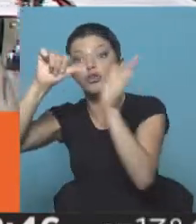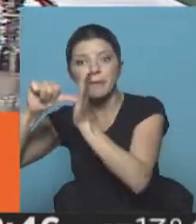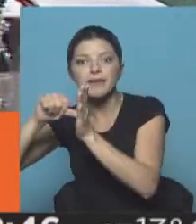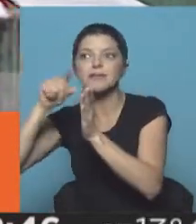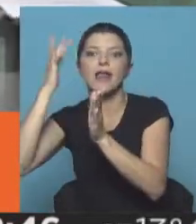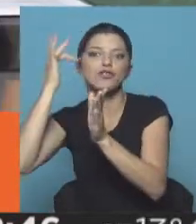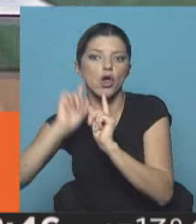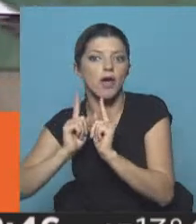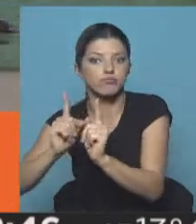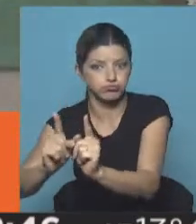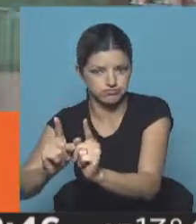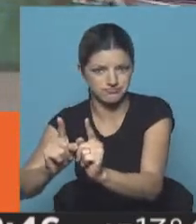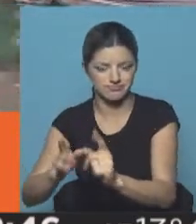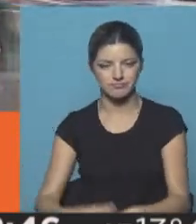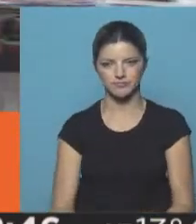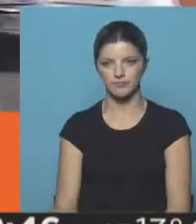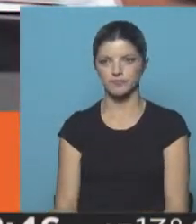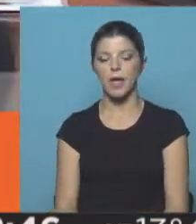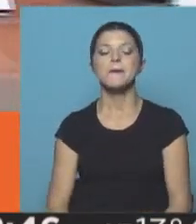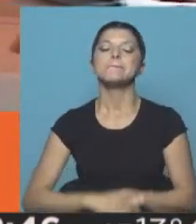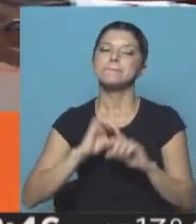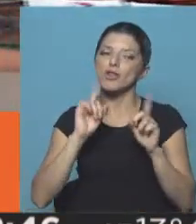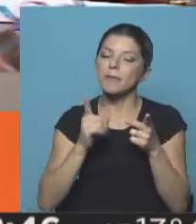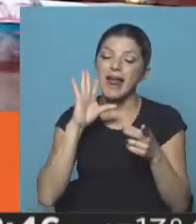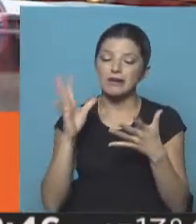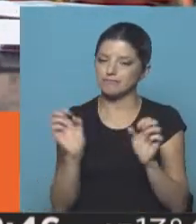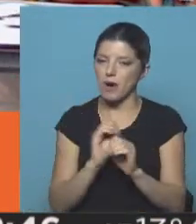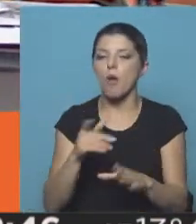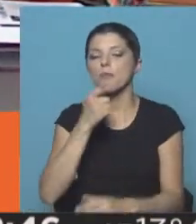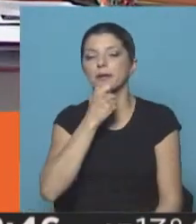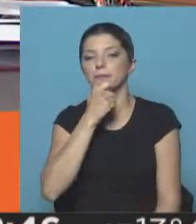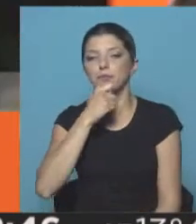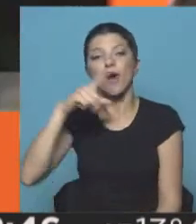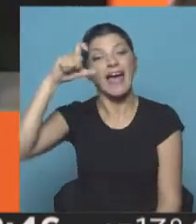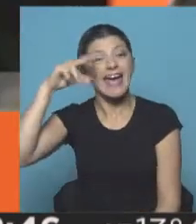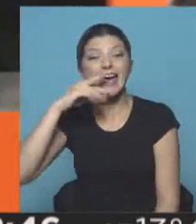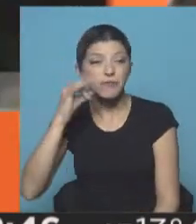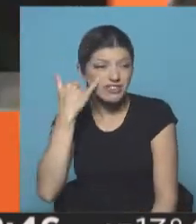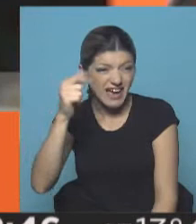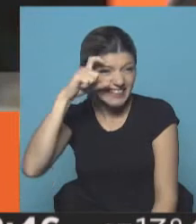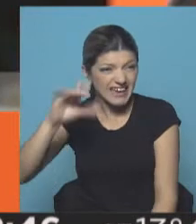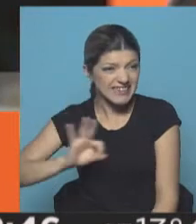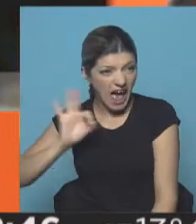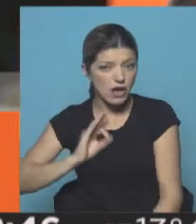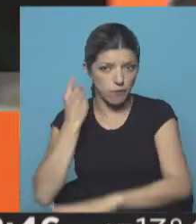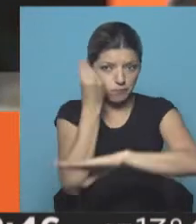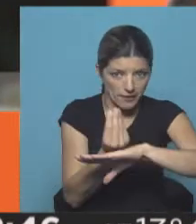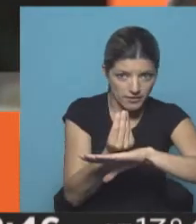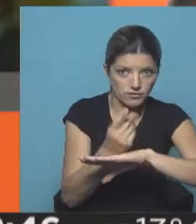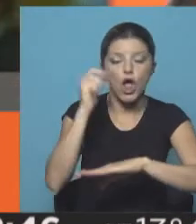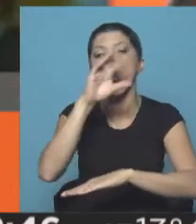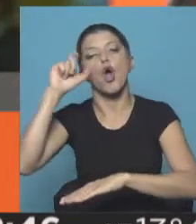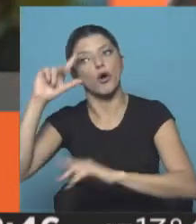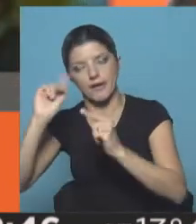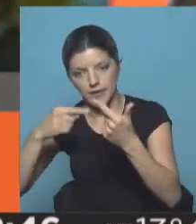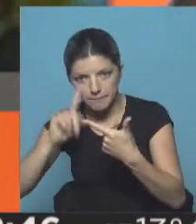hay un desgaste, y el desgaste es que ya Evo Morales no es una novedad, es decir, hace 10 años que está en el Obvio, poder, claro. Correa otro tanto, Daniel Ortega